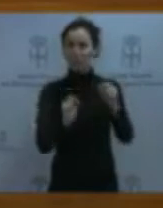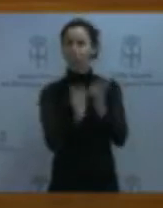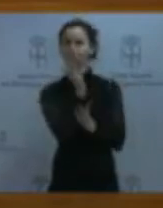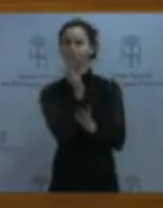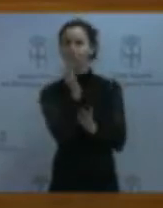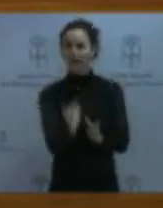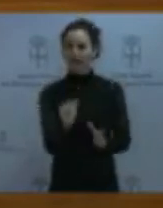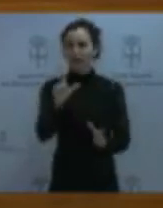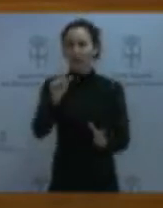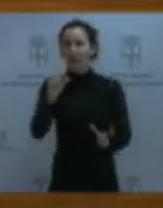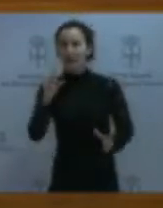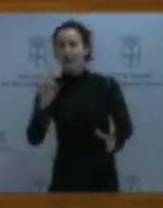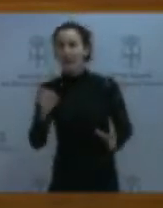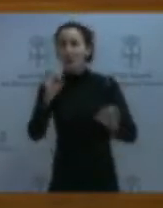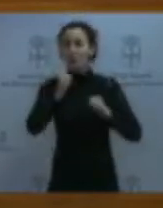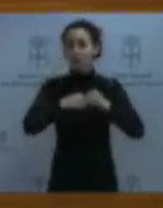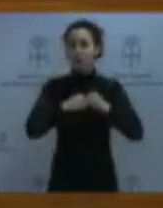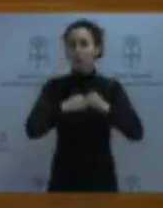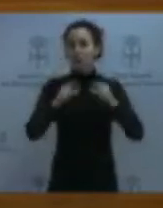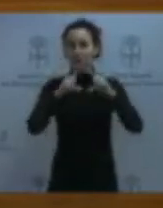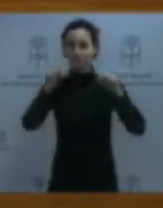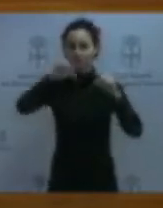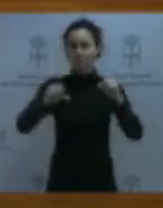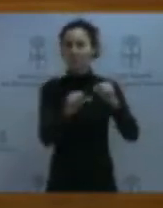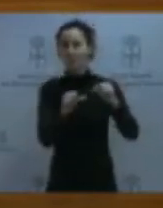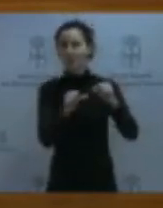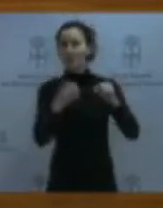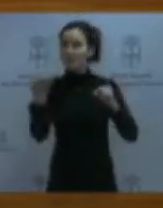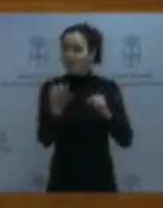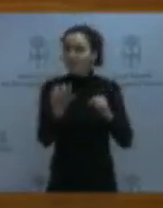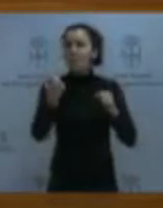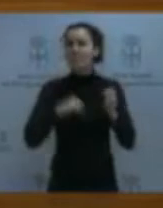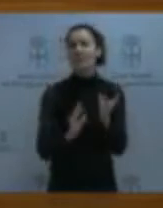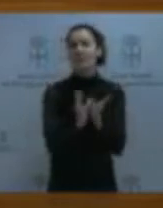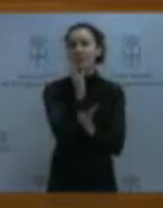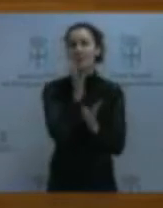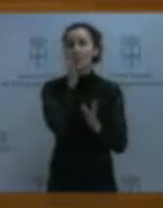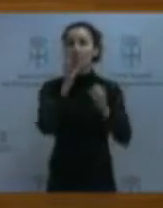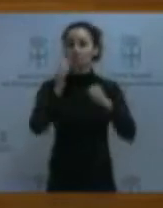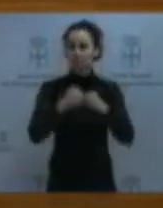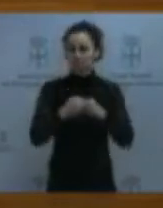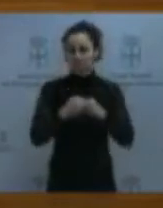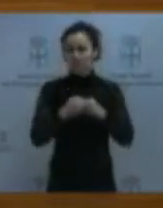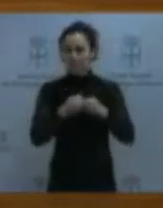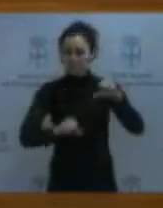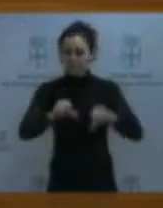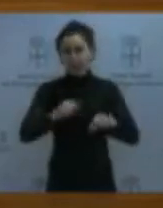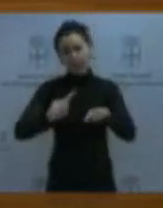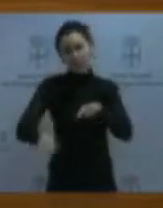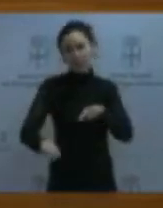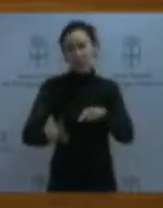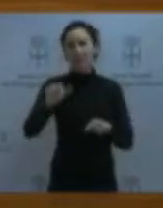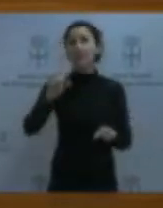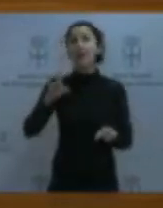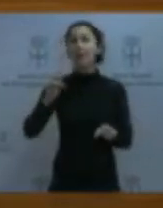Y el carbón del suroccidente debería estar en Añares, en Compostilla, porque esa antracita tiene otra composición. Se está quemando en Lada. ¿Sabe usted cuánto